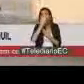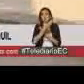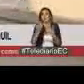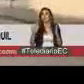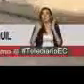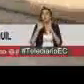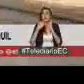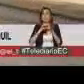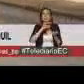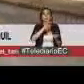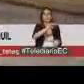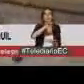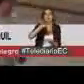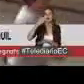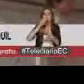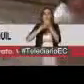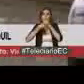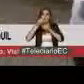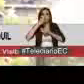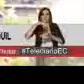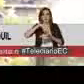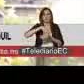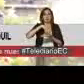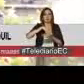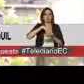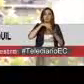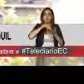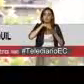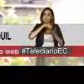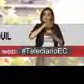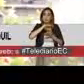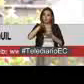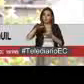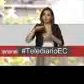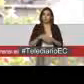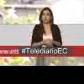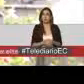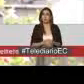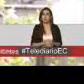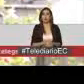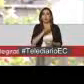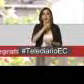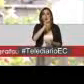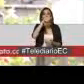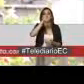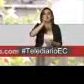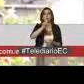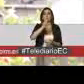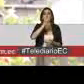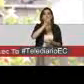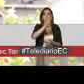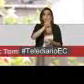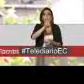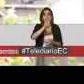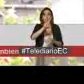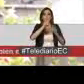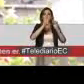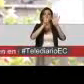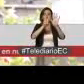sobre la entrega de raciones alimenticias a estudiantes. Culminamos con la entrega de 1 millón 270 mil